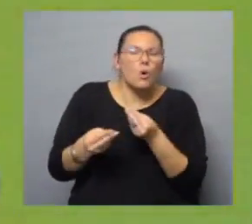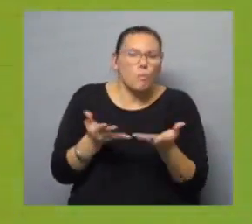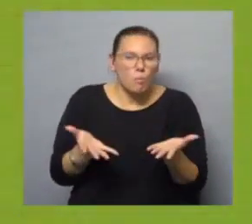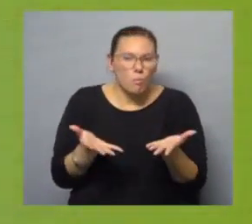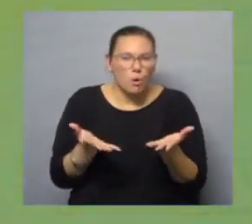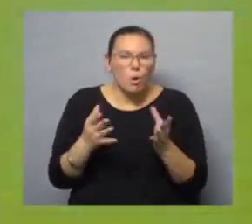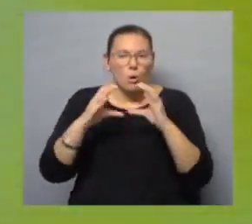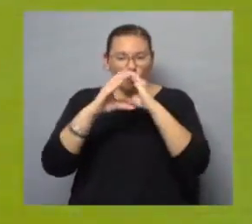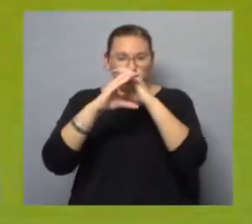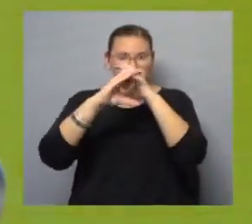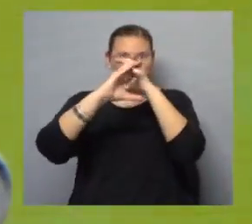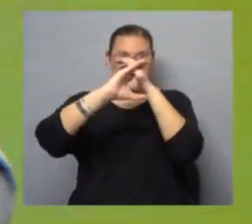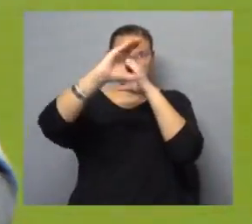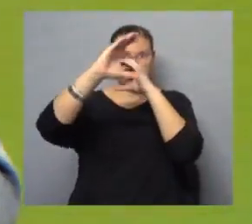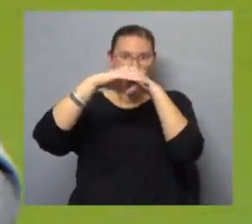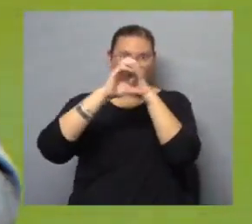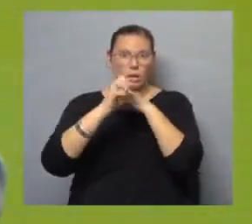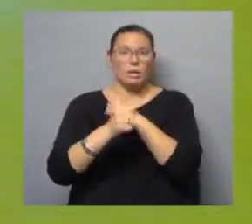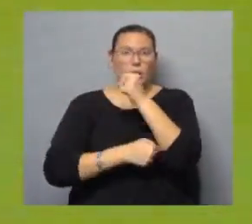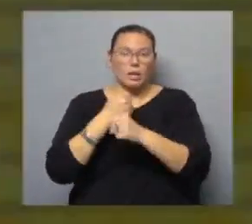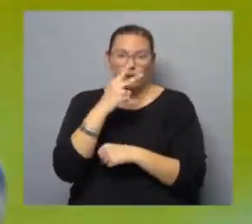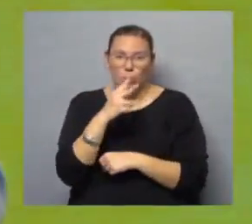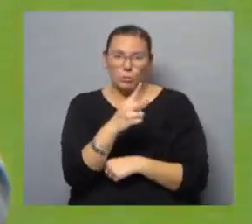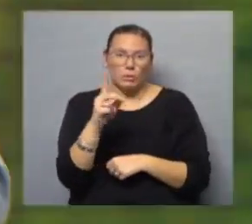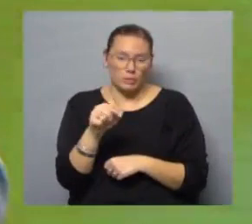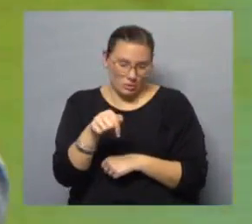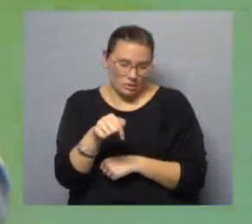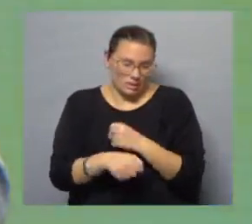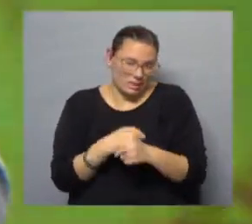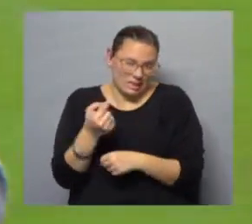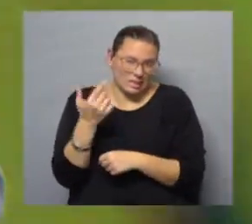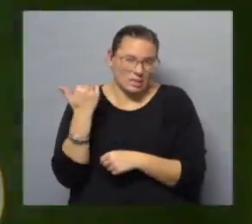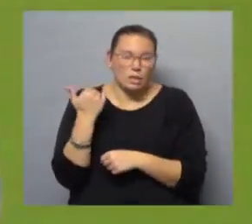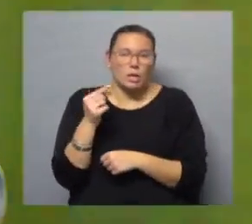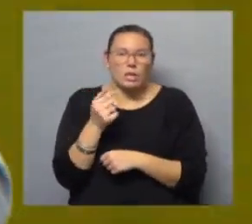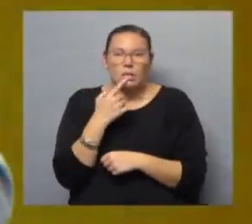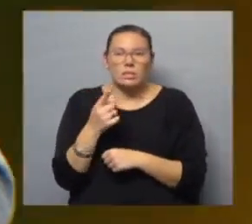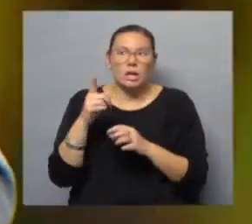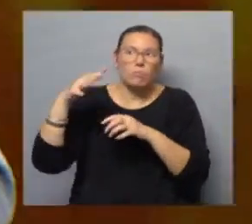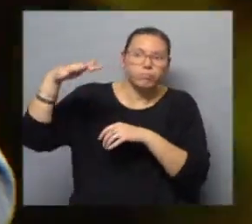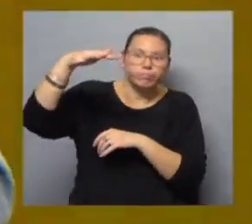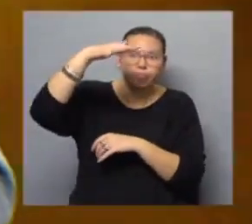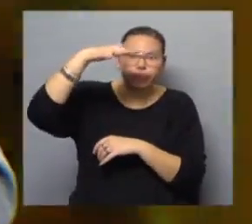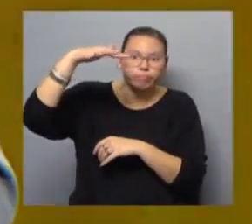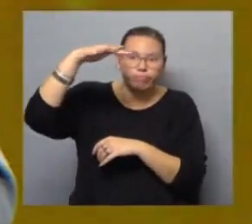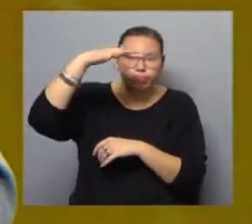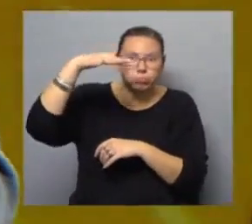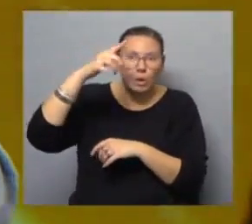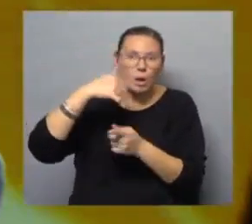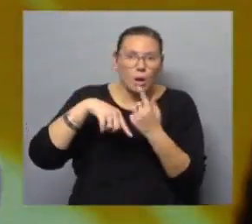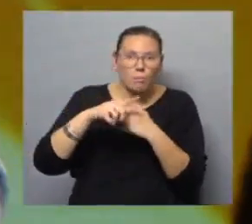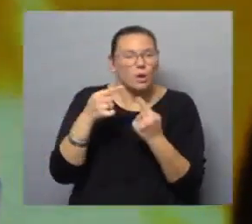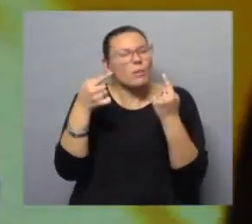un telescopio que desde el año 2021, este año, está, y uno dice en órbita, y está en un lugar en una órbita pero